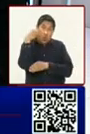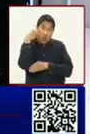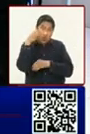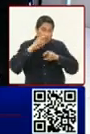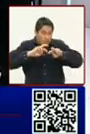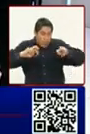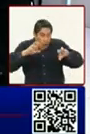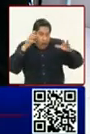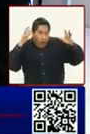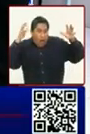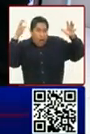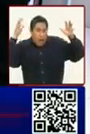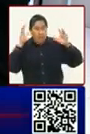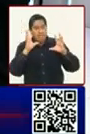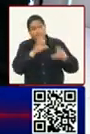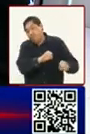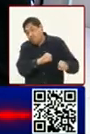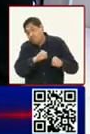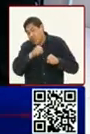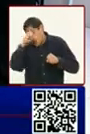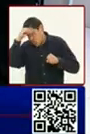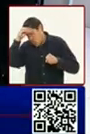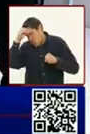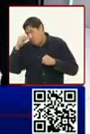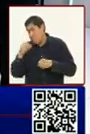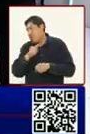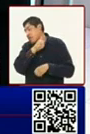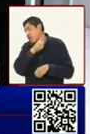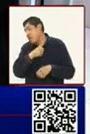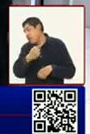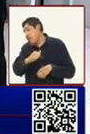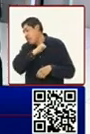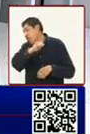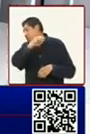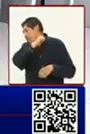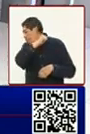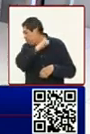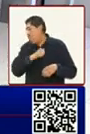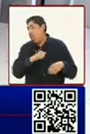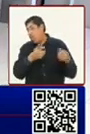el crimen y traslada a Randy al hospital con heridas punzocortantes.